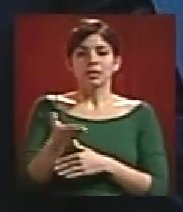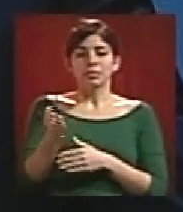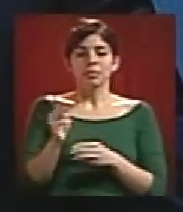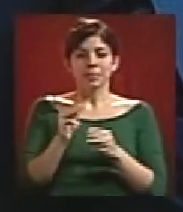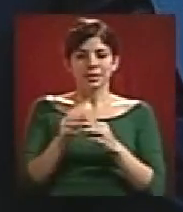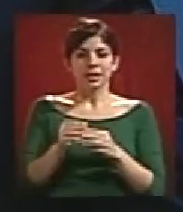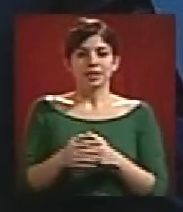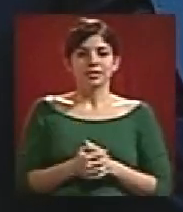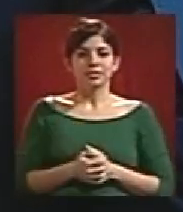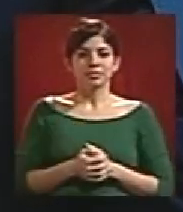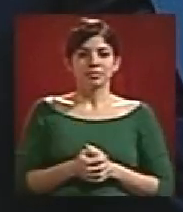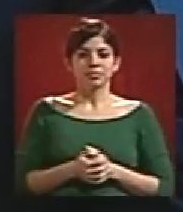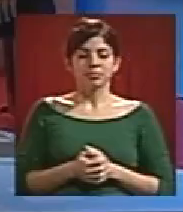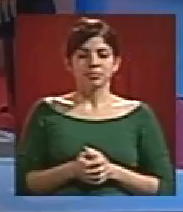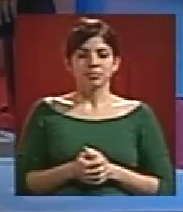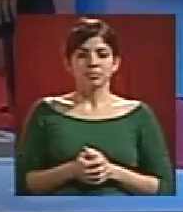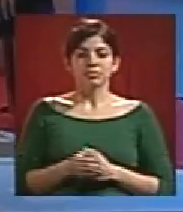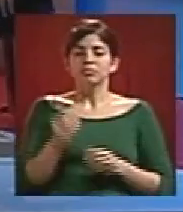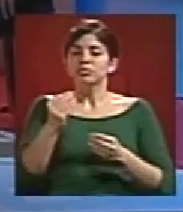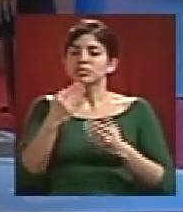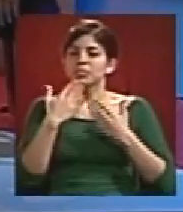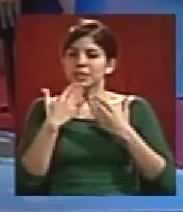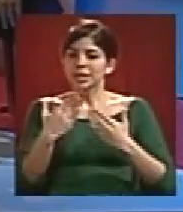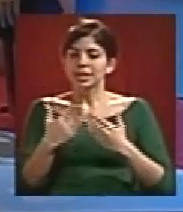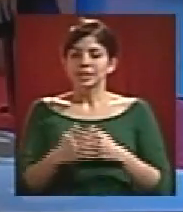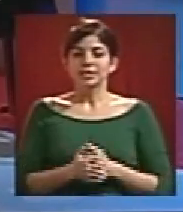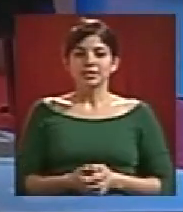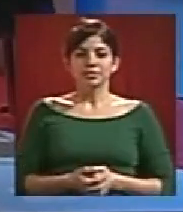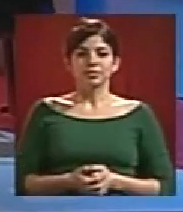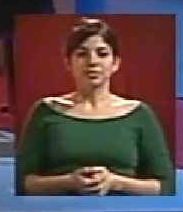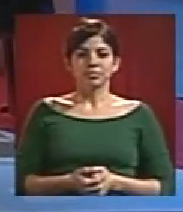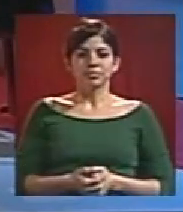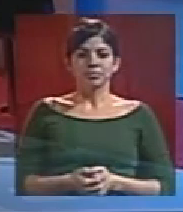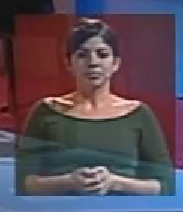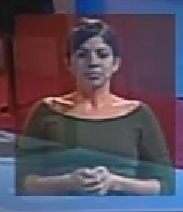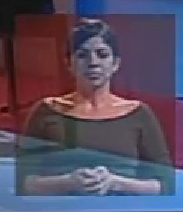para las amigas y amigos. Muchísimas gracias, doña Marcela.